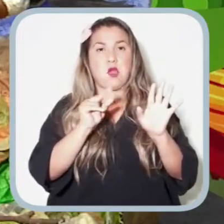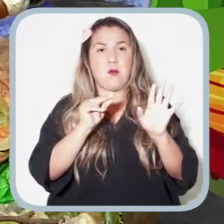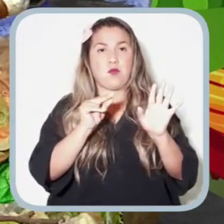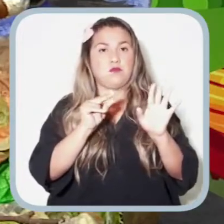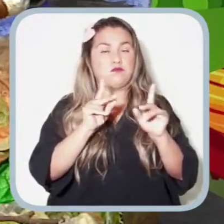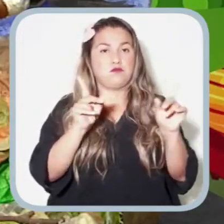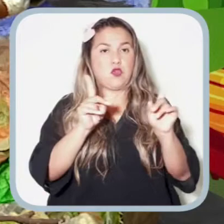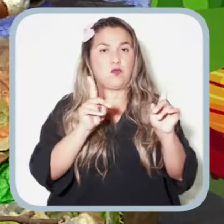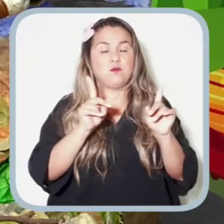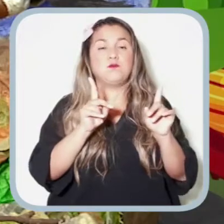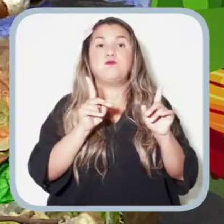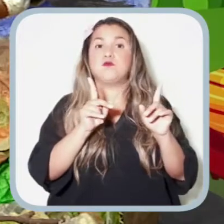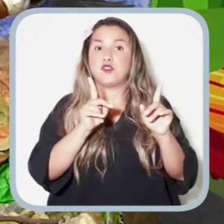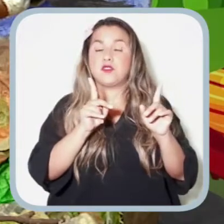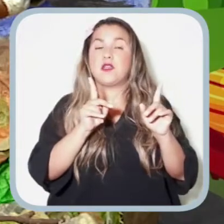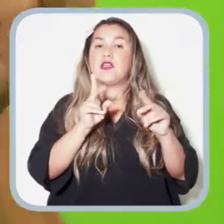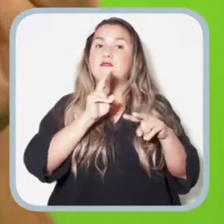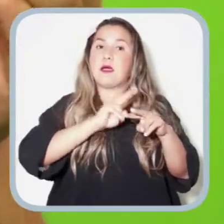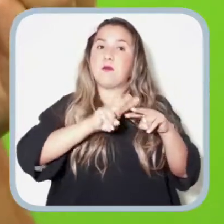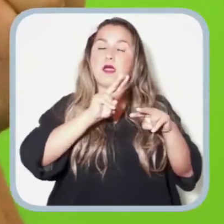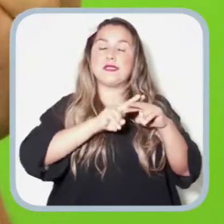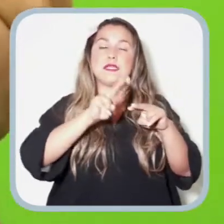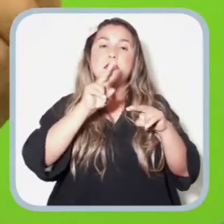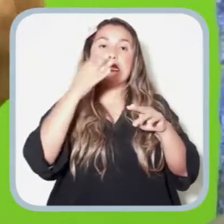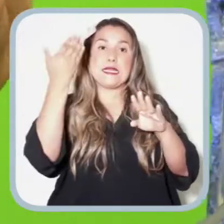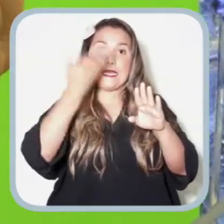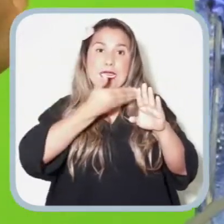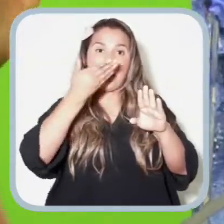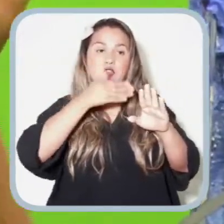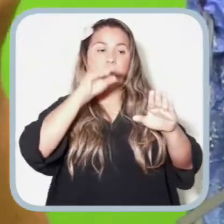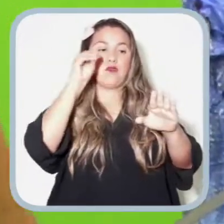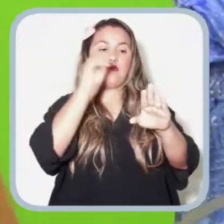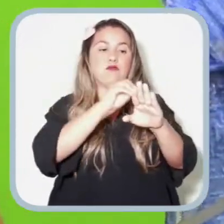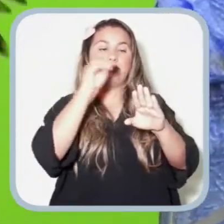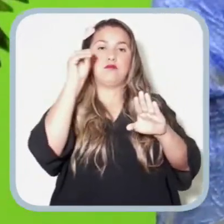a ver voy a hacer unos toques aquí con negro